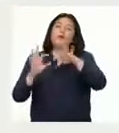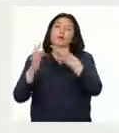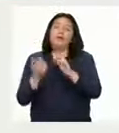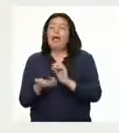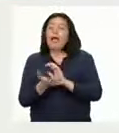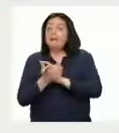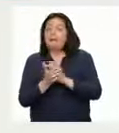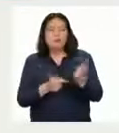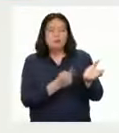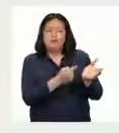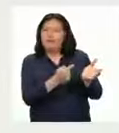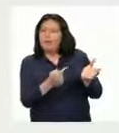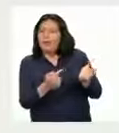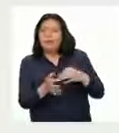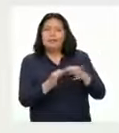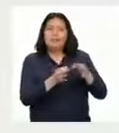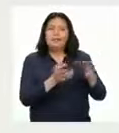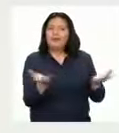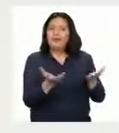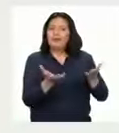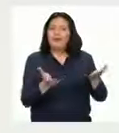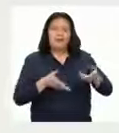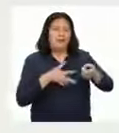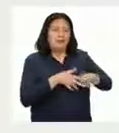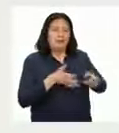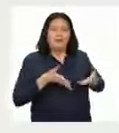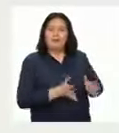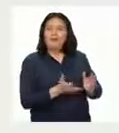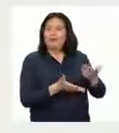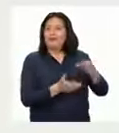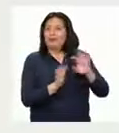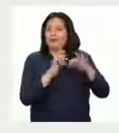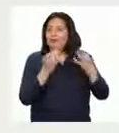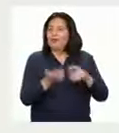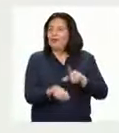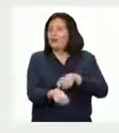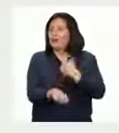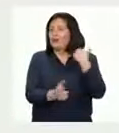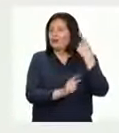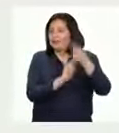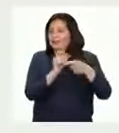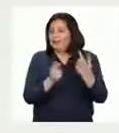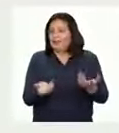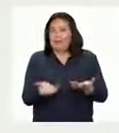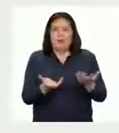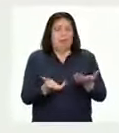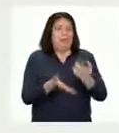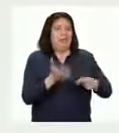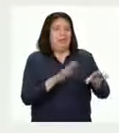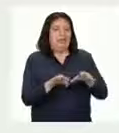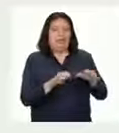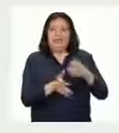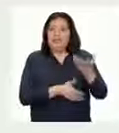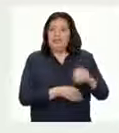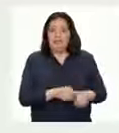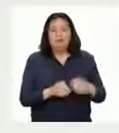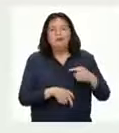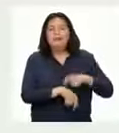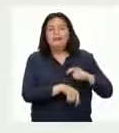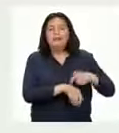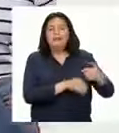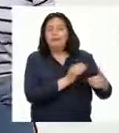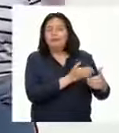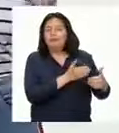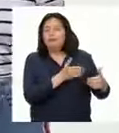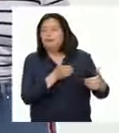el lugar de origen de nuestra familia, sus costumbres, sus tradiciones y la trayectoria o recorrido que hicieron a lo largo del tiempo hasta